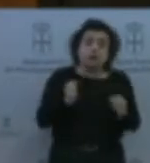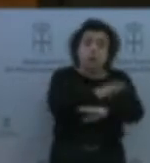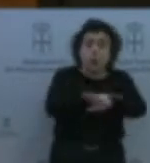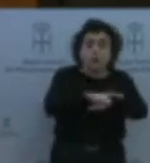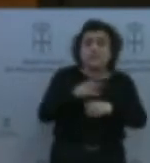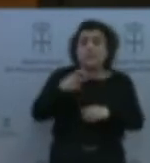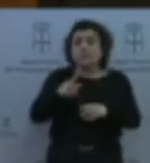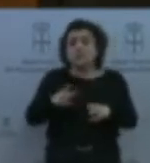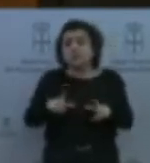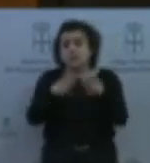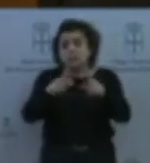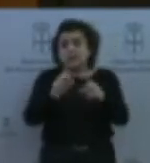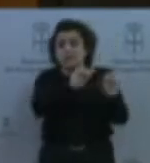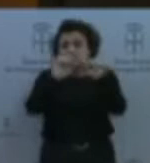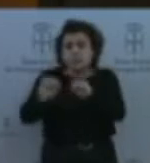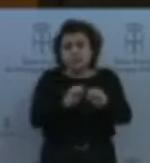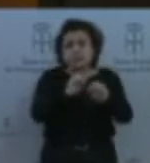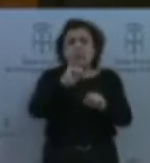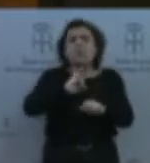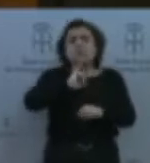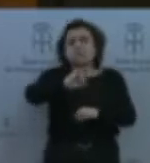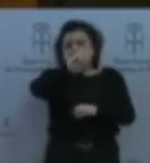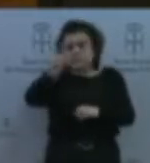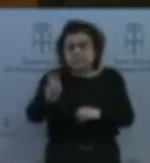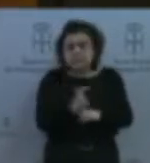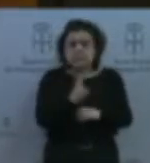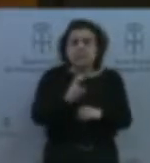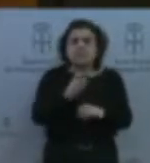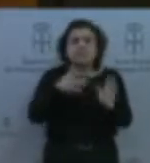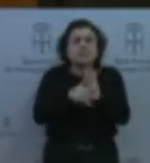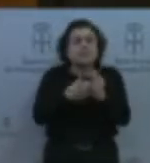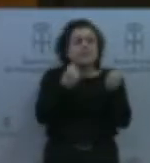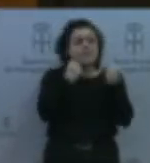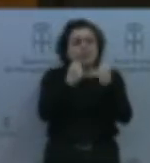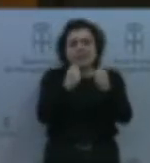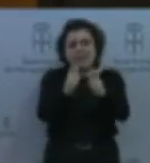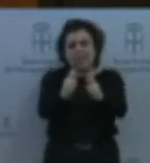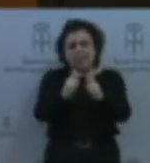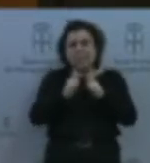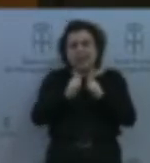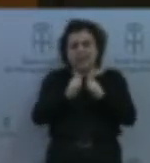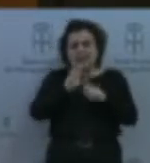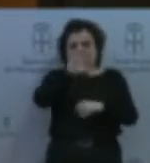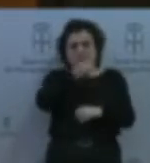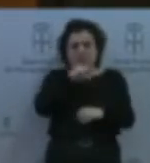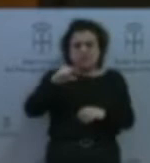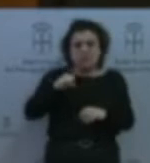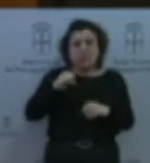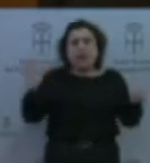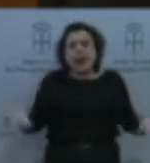lingüística va a reforzarnos como comunidad y como democracia y va a ayudarnos en la fase de reactivación social y económica tras el